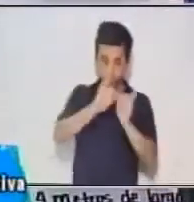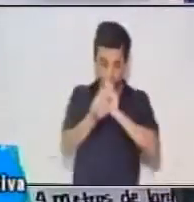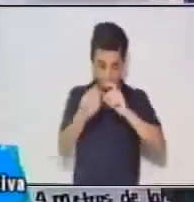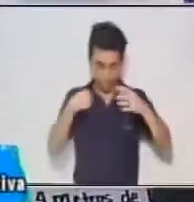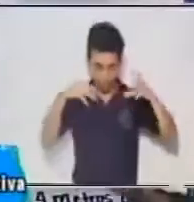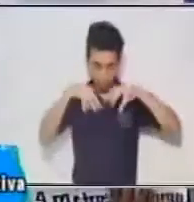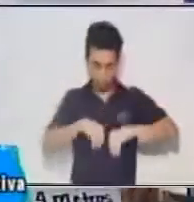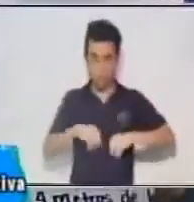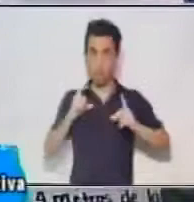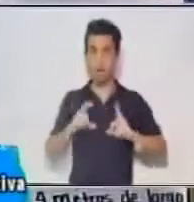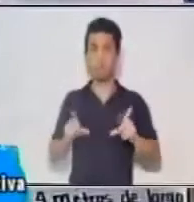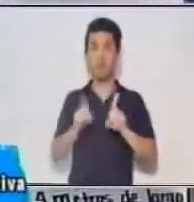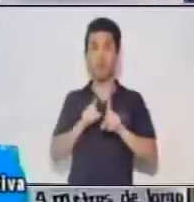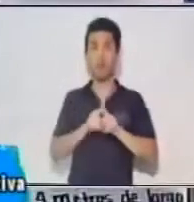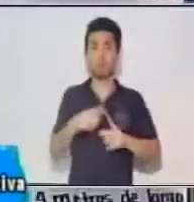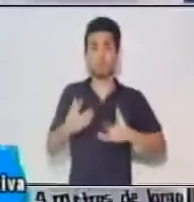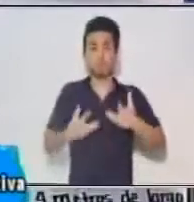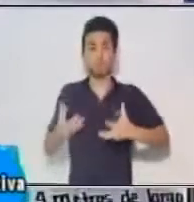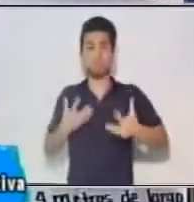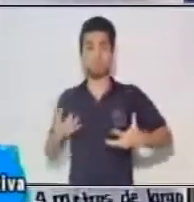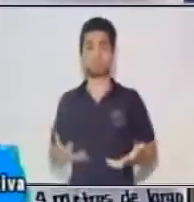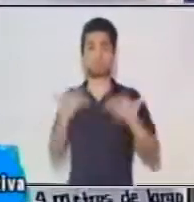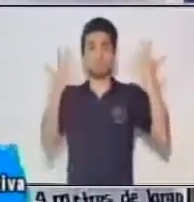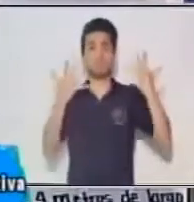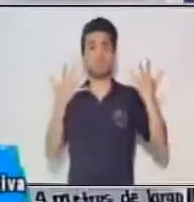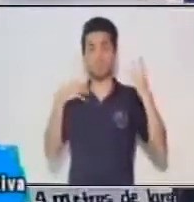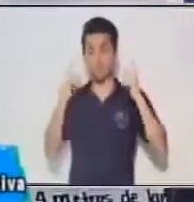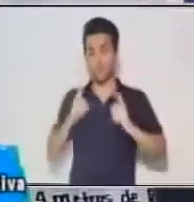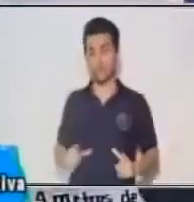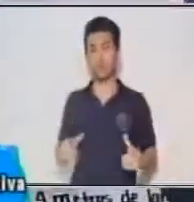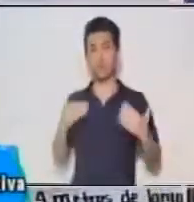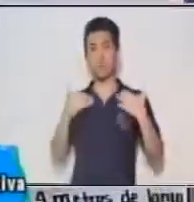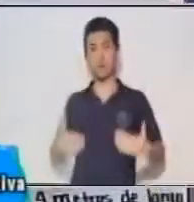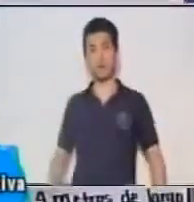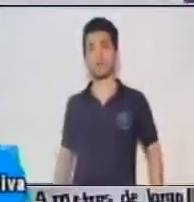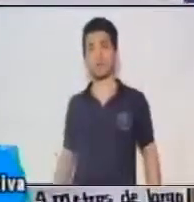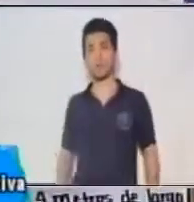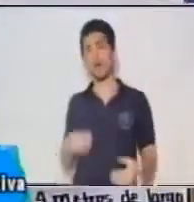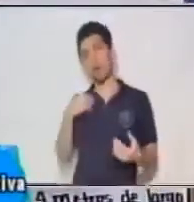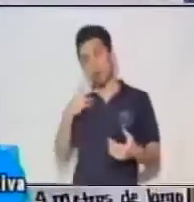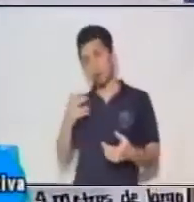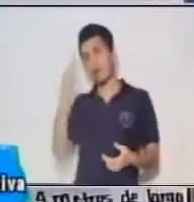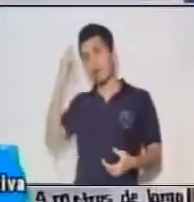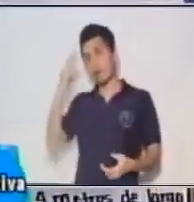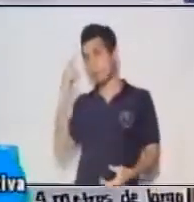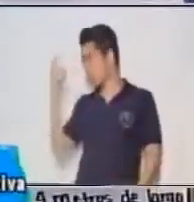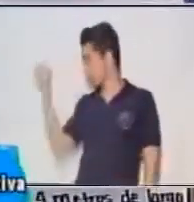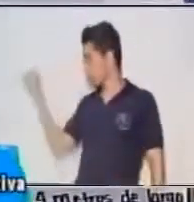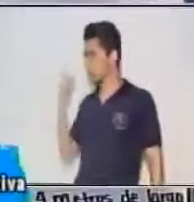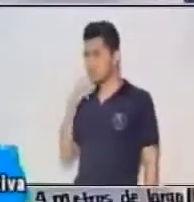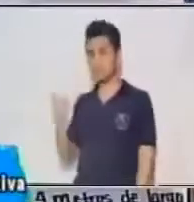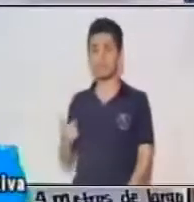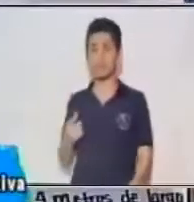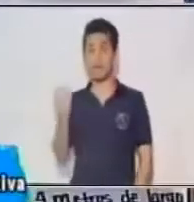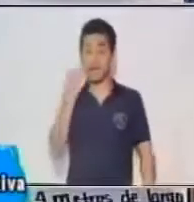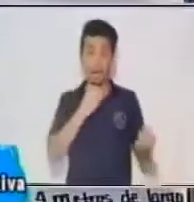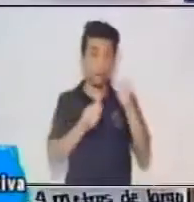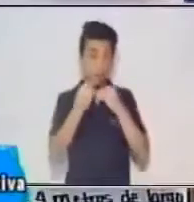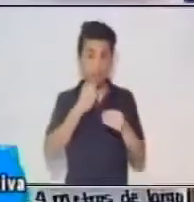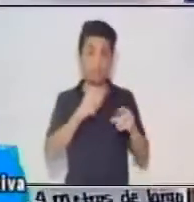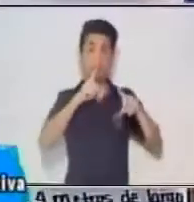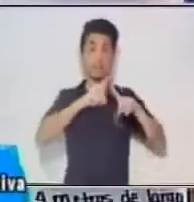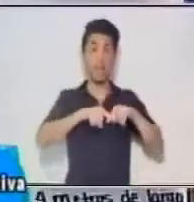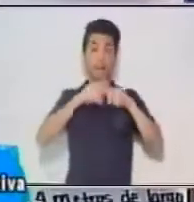el combustible del cuerpo humano. Y le puedo dar las siguientes razones. La alimentación